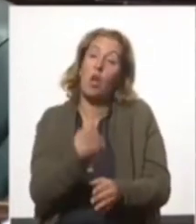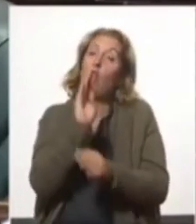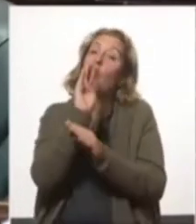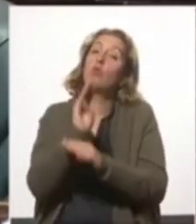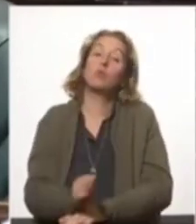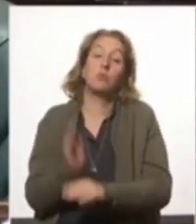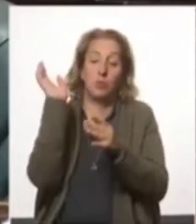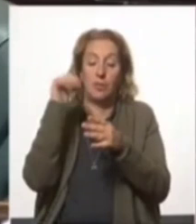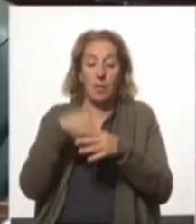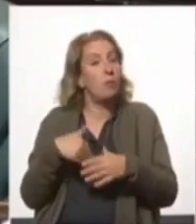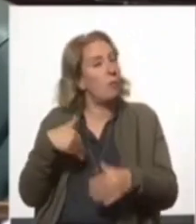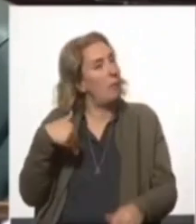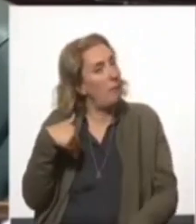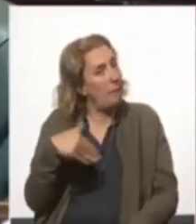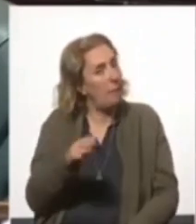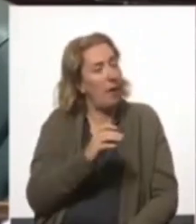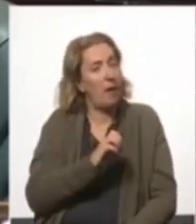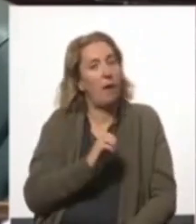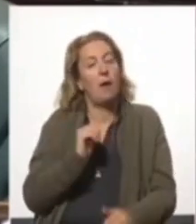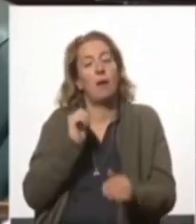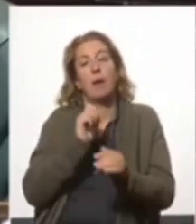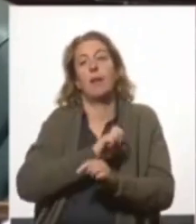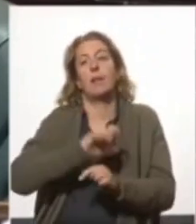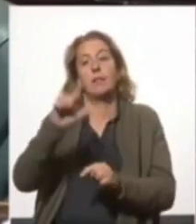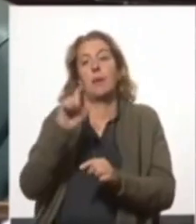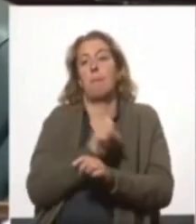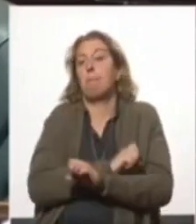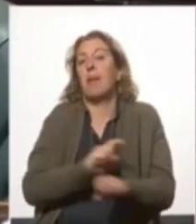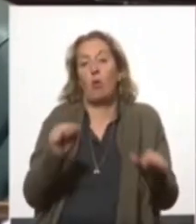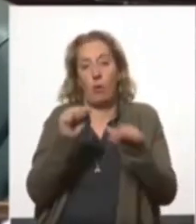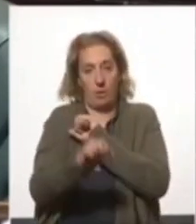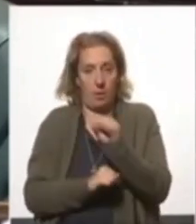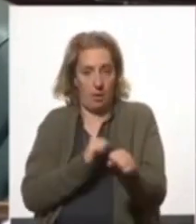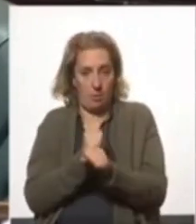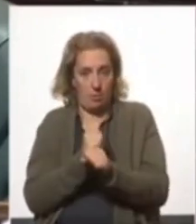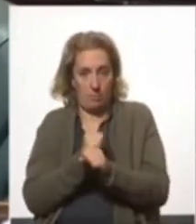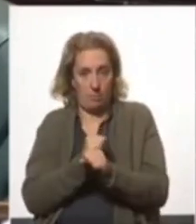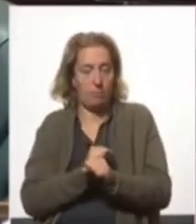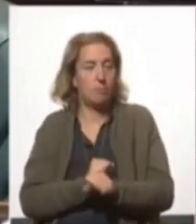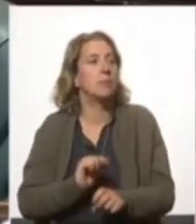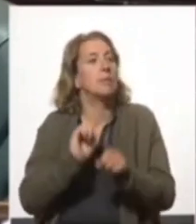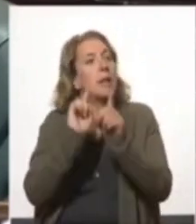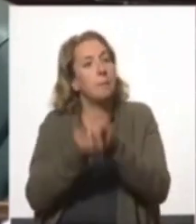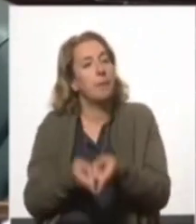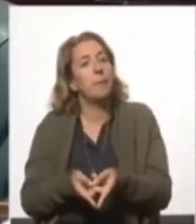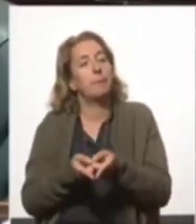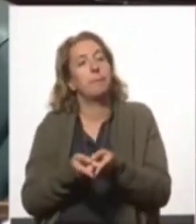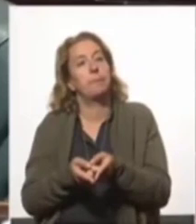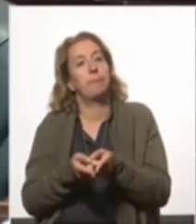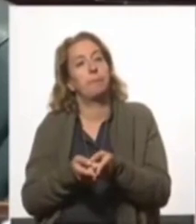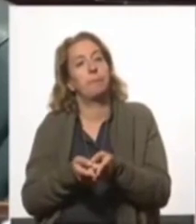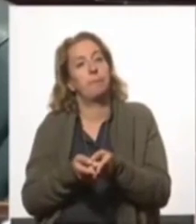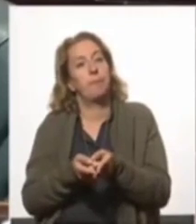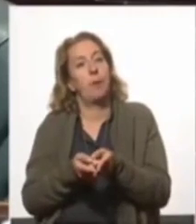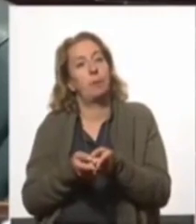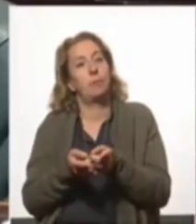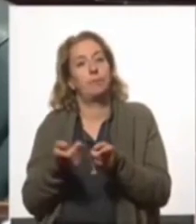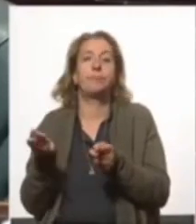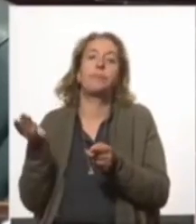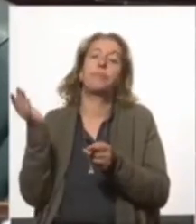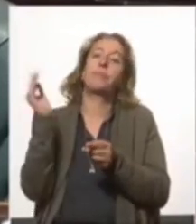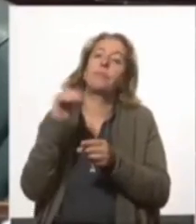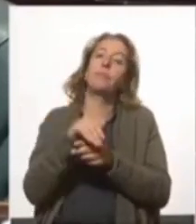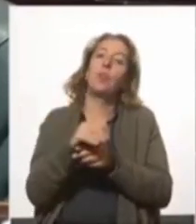va a crecer mucho más de lo que cayó este año. También vamos a estar encima de lo que se consumía